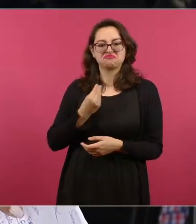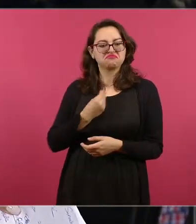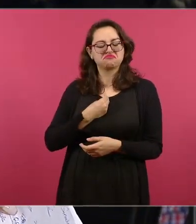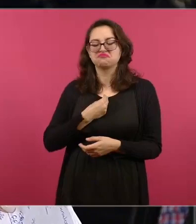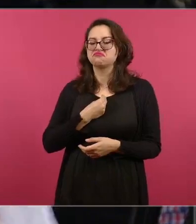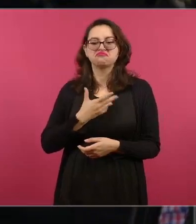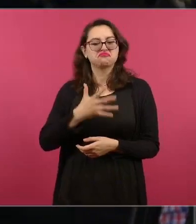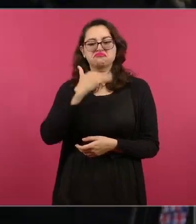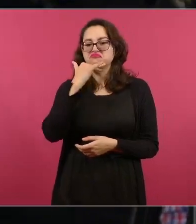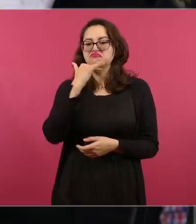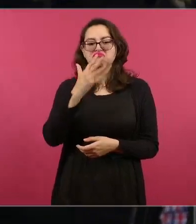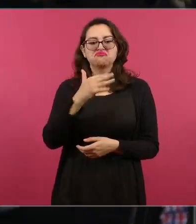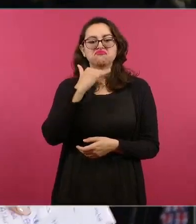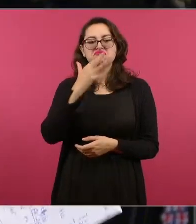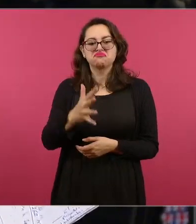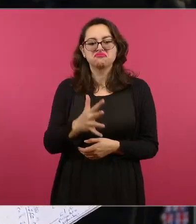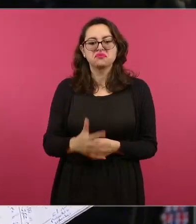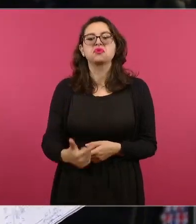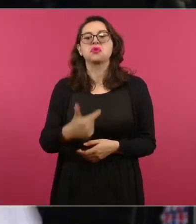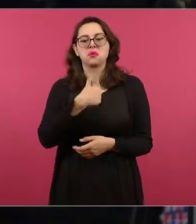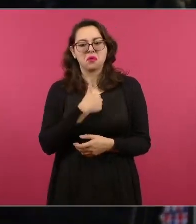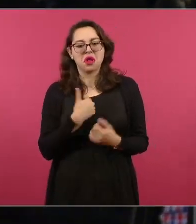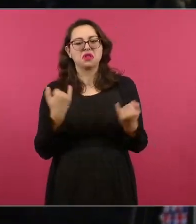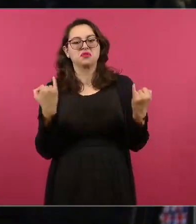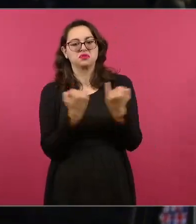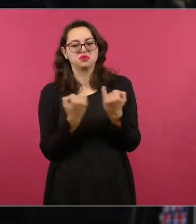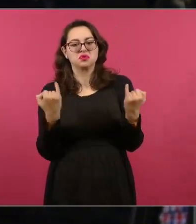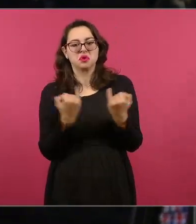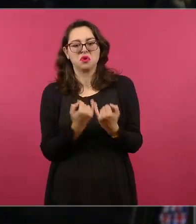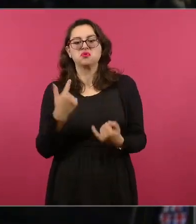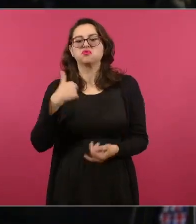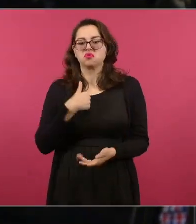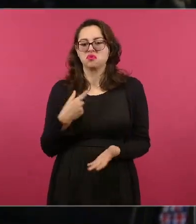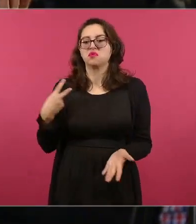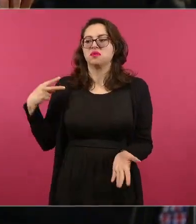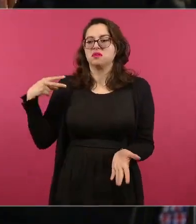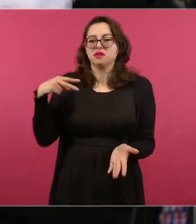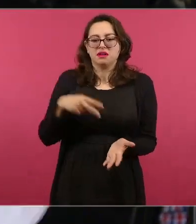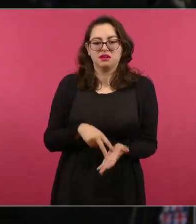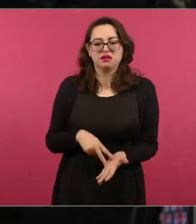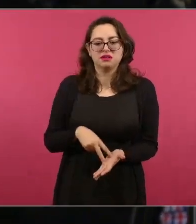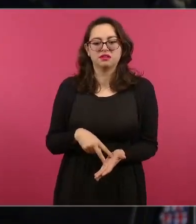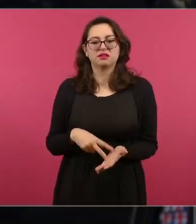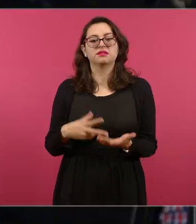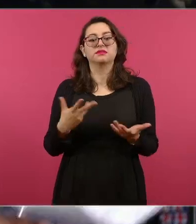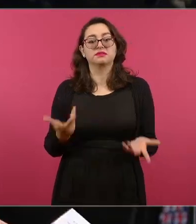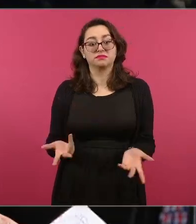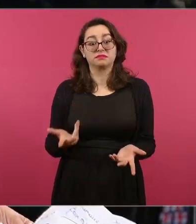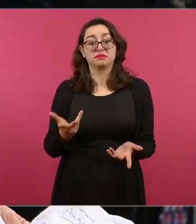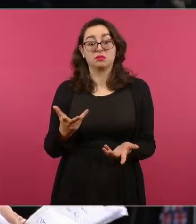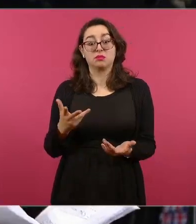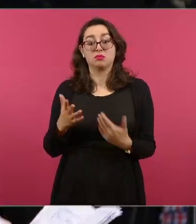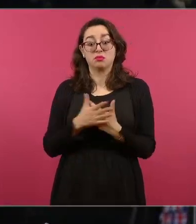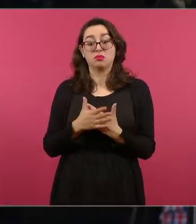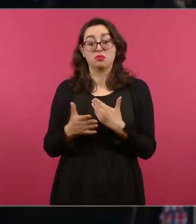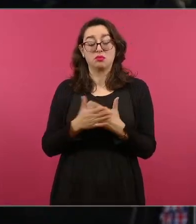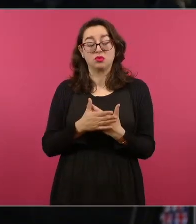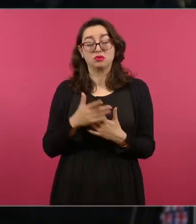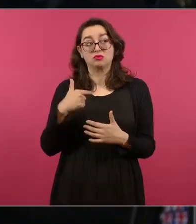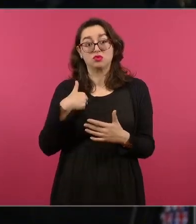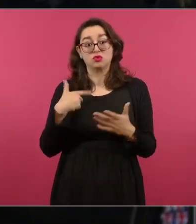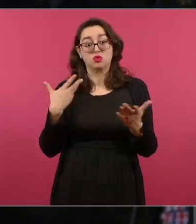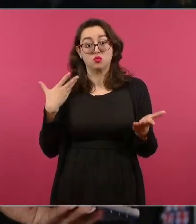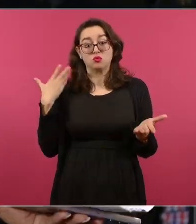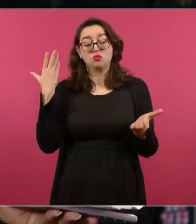corrupción. Igual que a Mirza Uribe. Y aquí estoy. Sé que cuando llegue me van a poner las cruces, porque volví a hablar